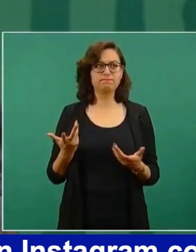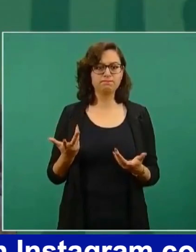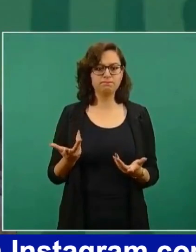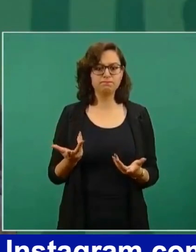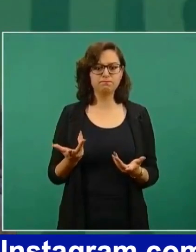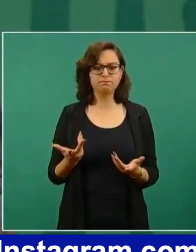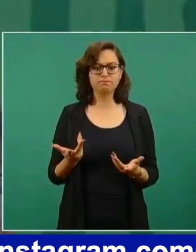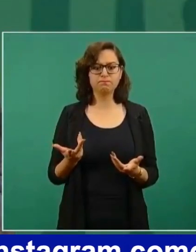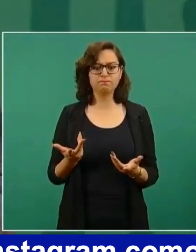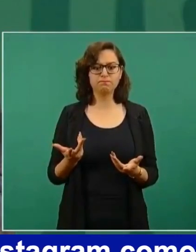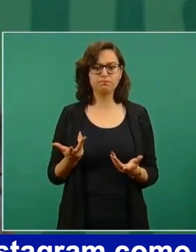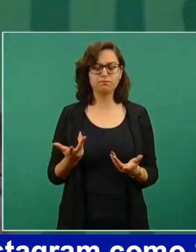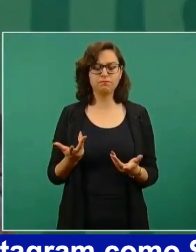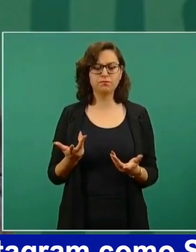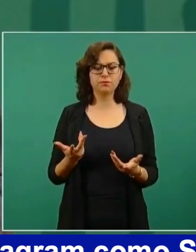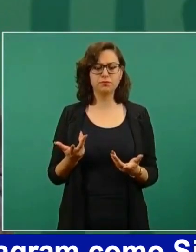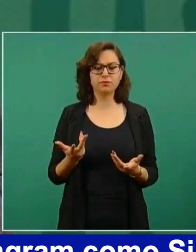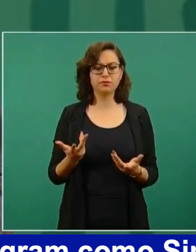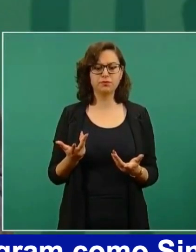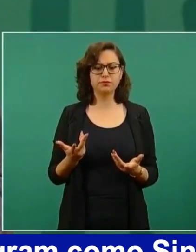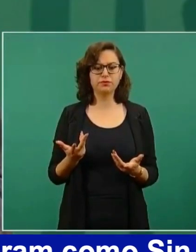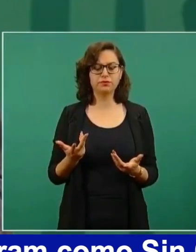una